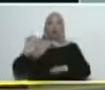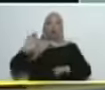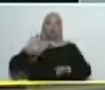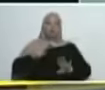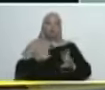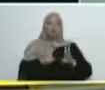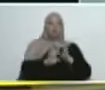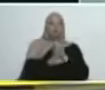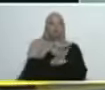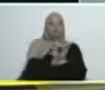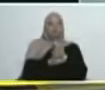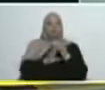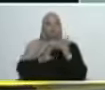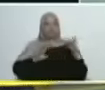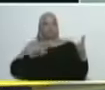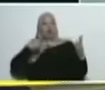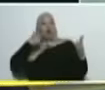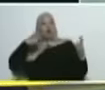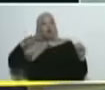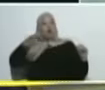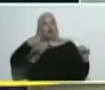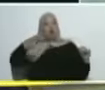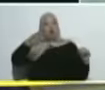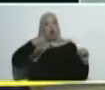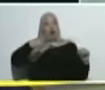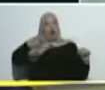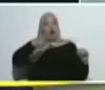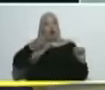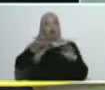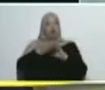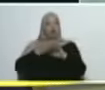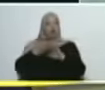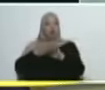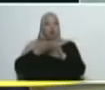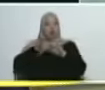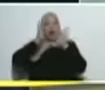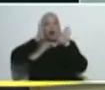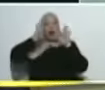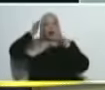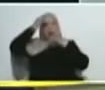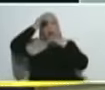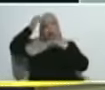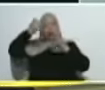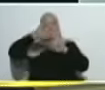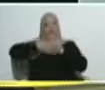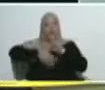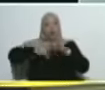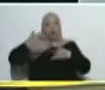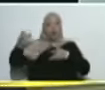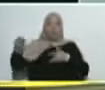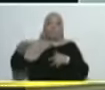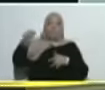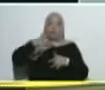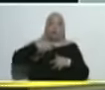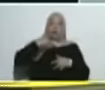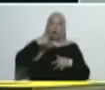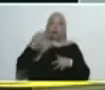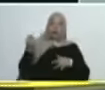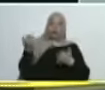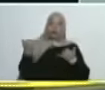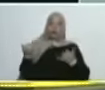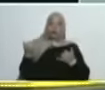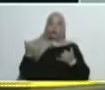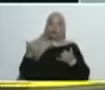Más de 2.500.000 denuncias atendidas y solucionadas, pero vamos por más. Con